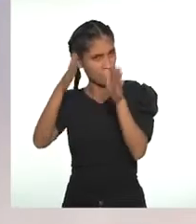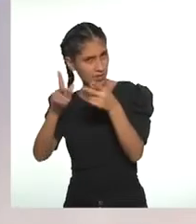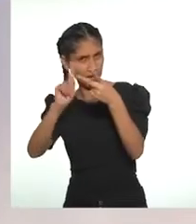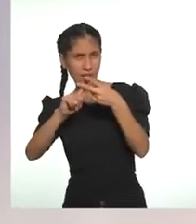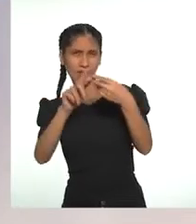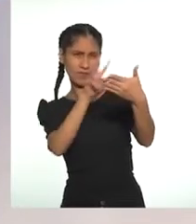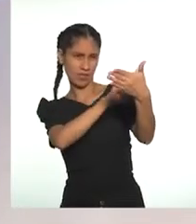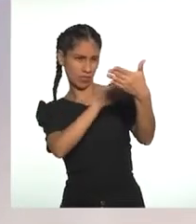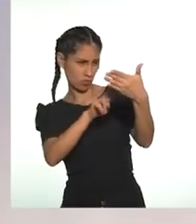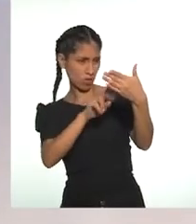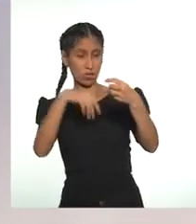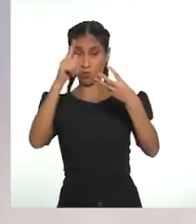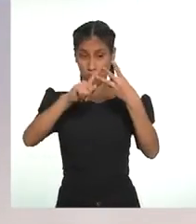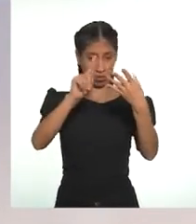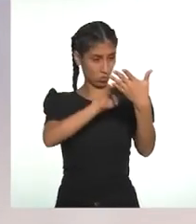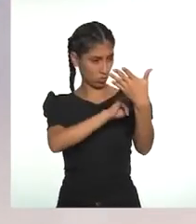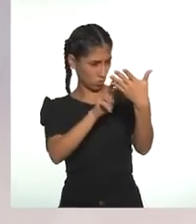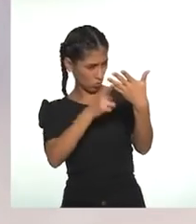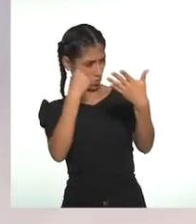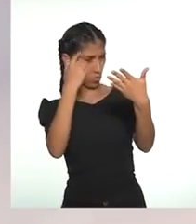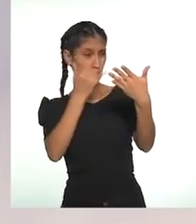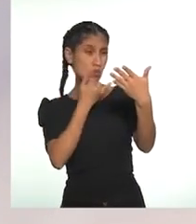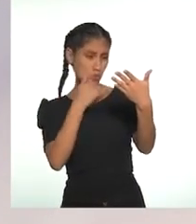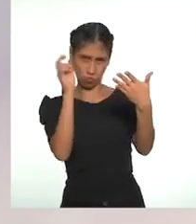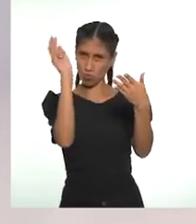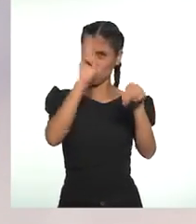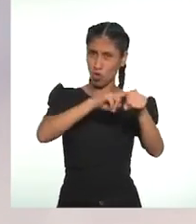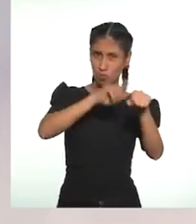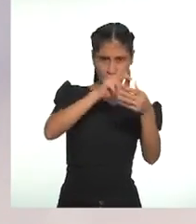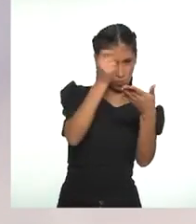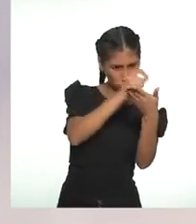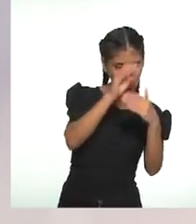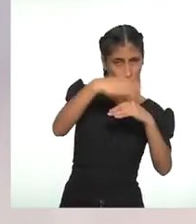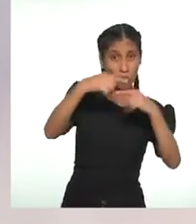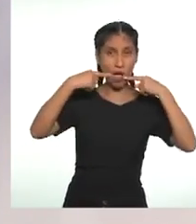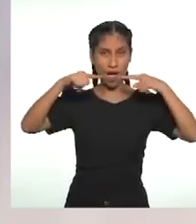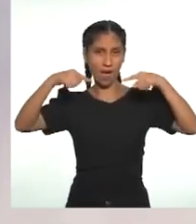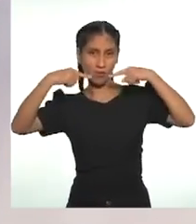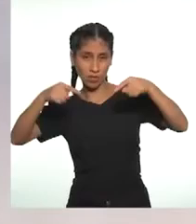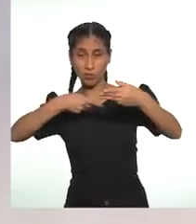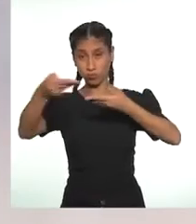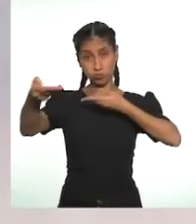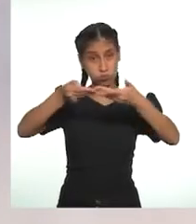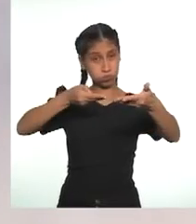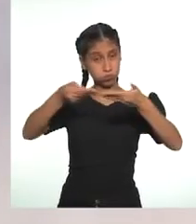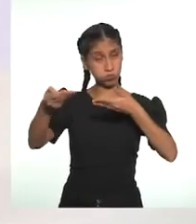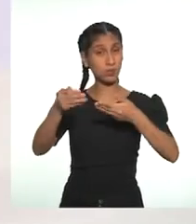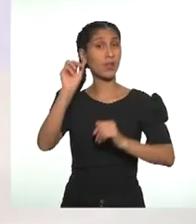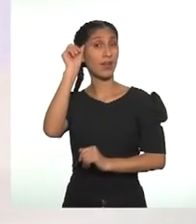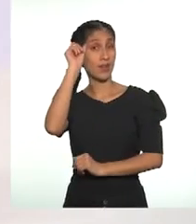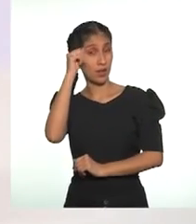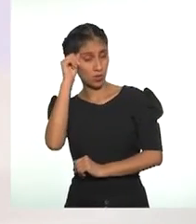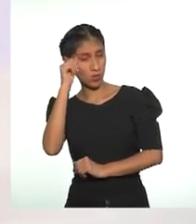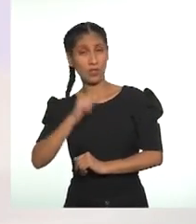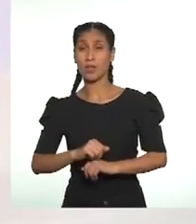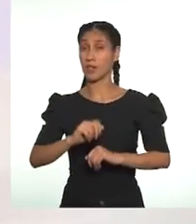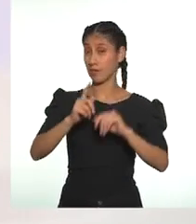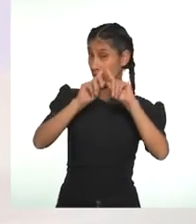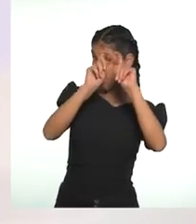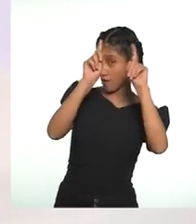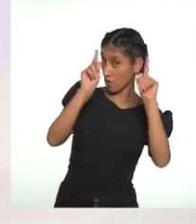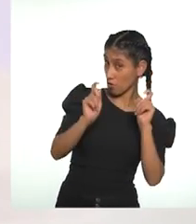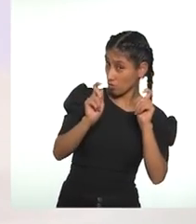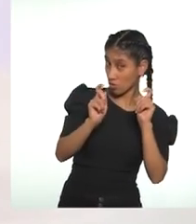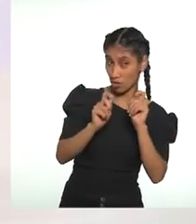planificar, textualizar, revisar y corregir, y finalmente, publicar y difundir. ¿Recuerdan nuestra